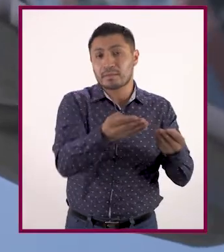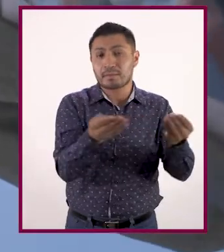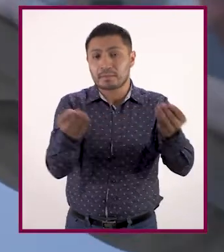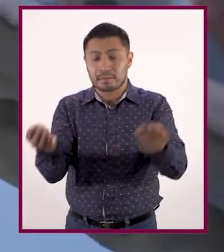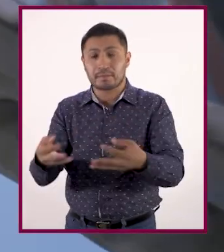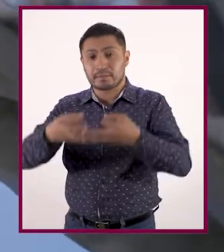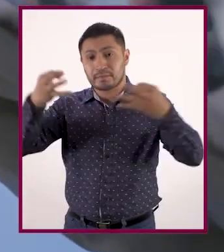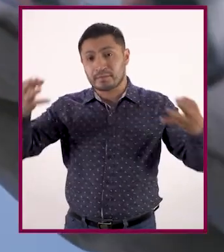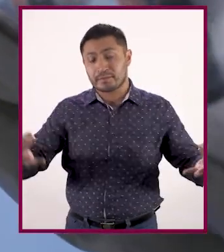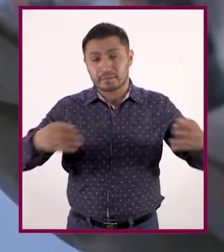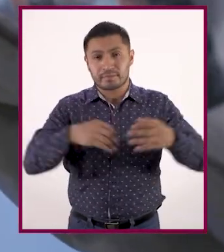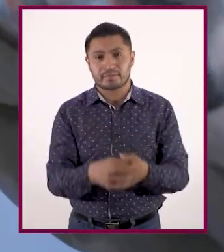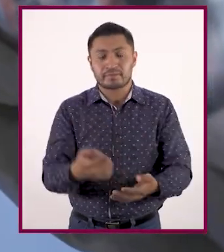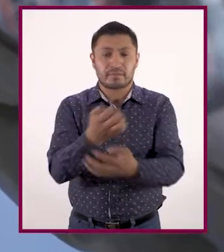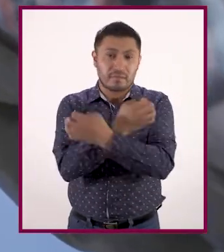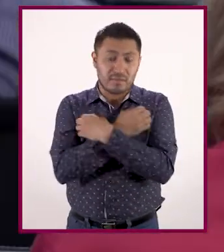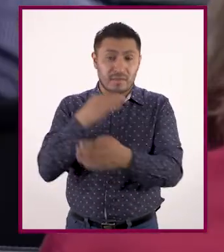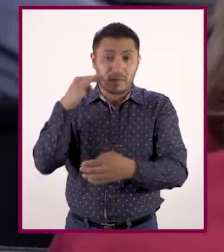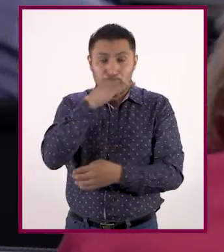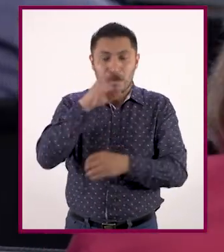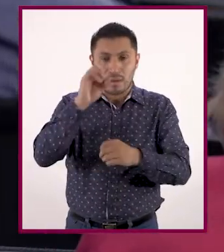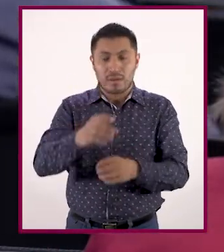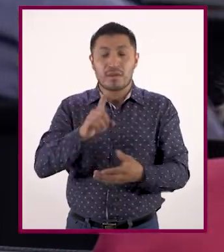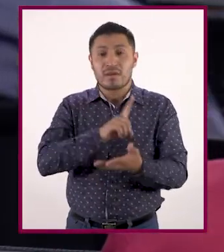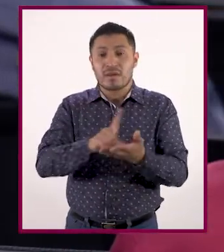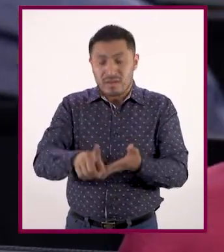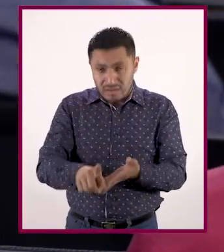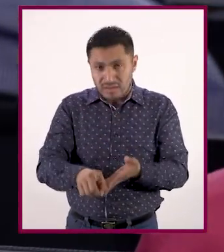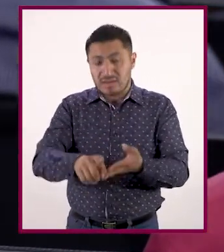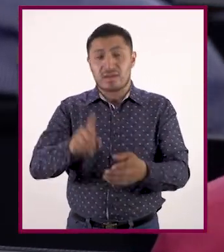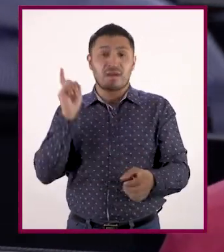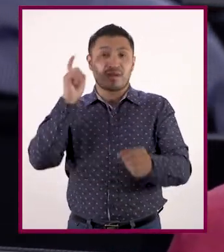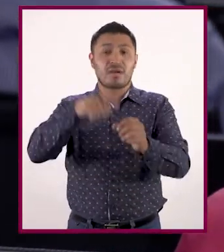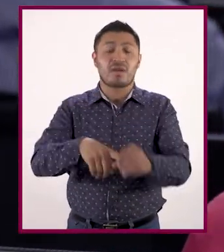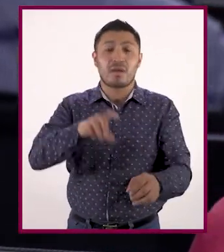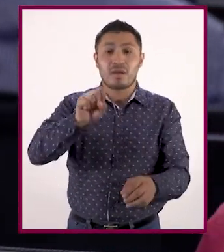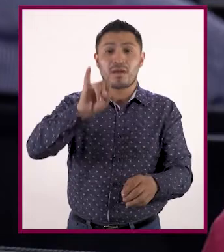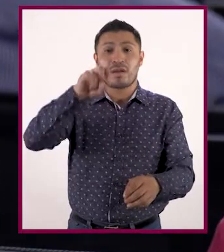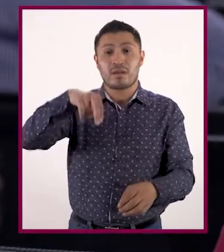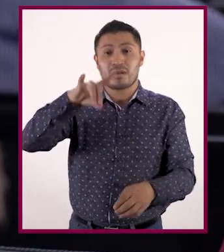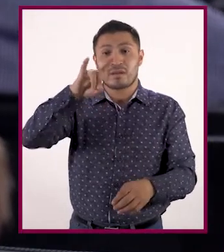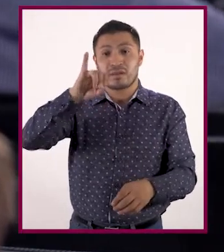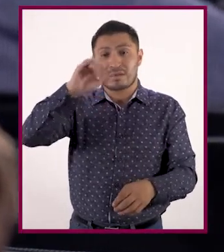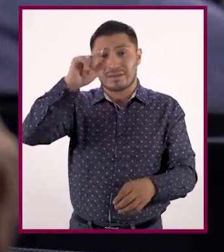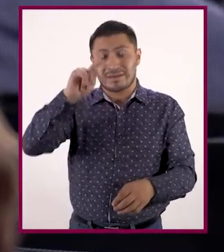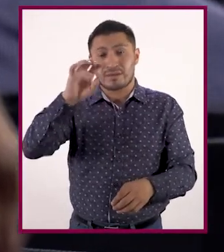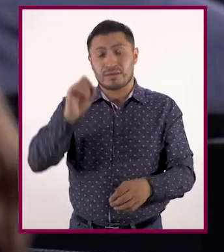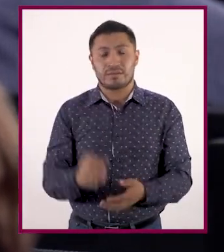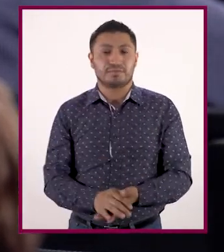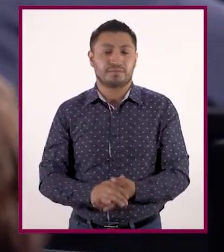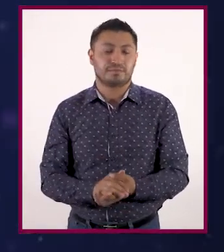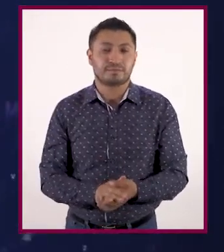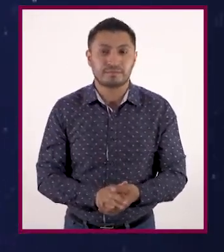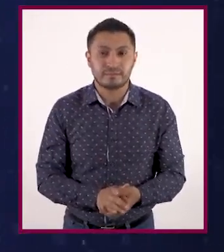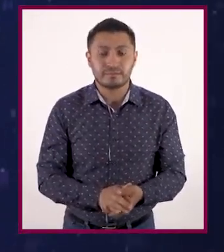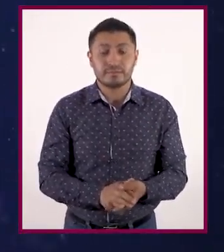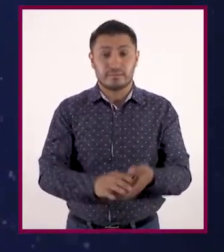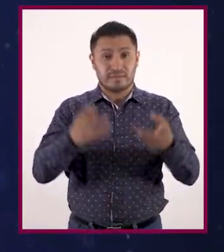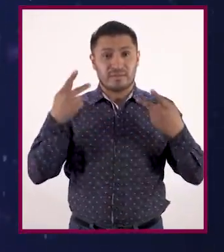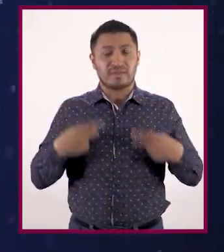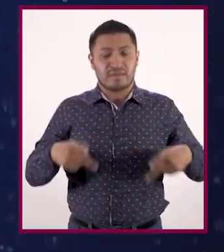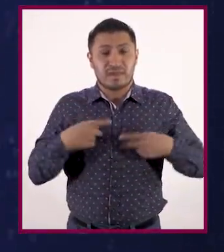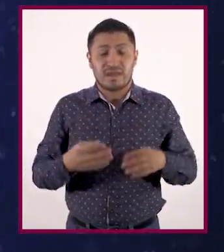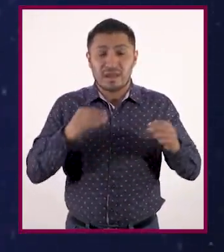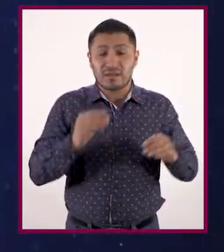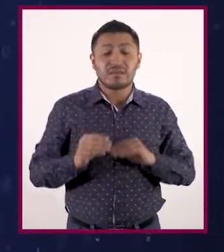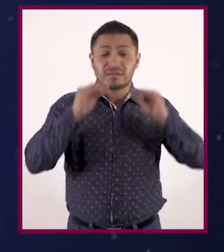laica o el derecho a la unión sindical a quienes apoyaban a esta visión de país les llamaron estatistas revolucionarios y se les